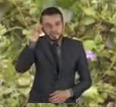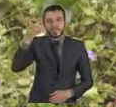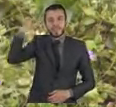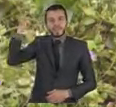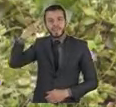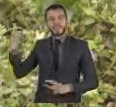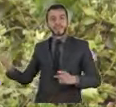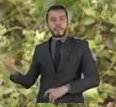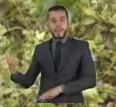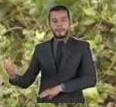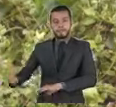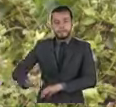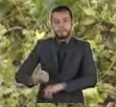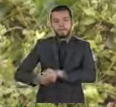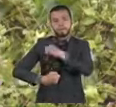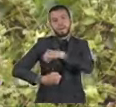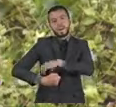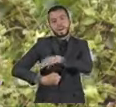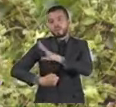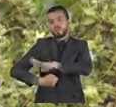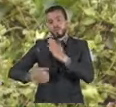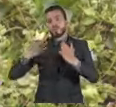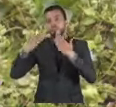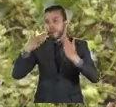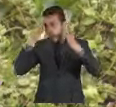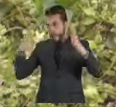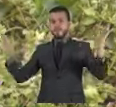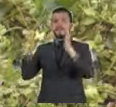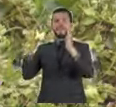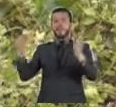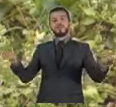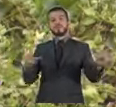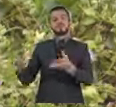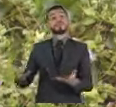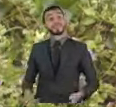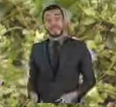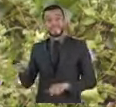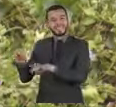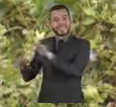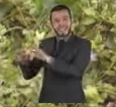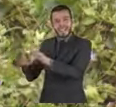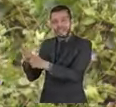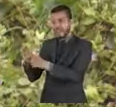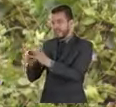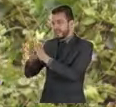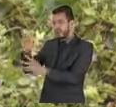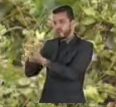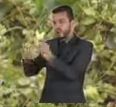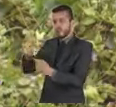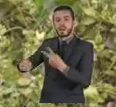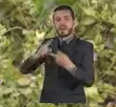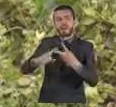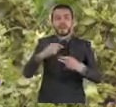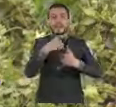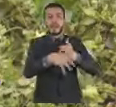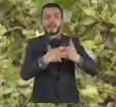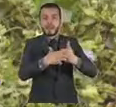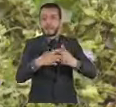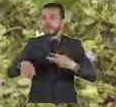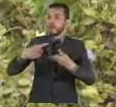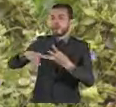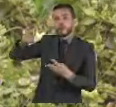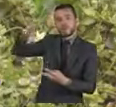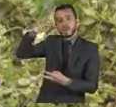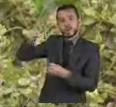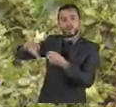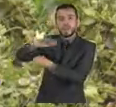Campesina, en la que Bogotá se organizó con su Secretaría de Desarrollo Económico, con la RAPE, con la Gobernación de Cundinamarca, para comprarle